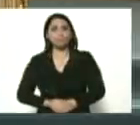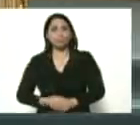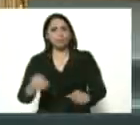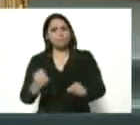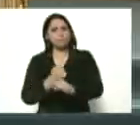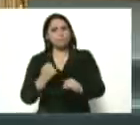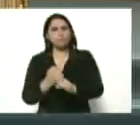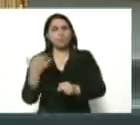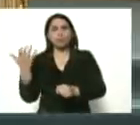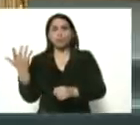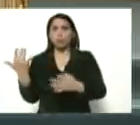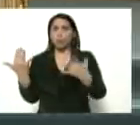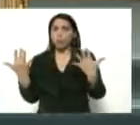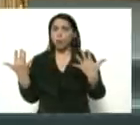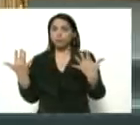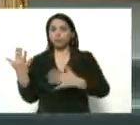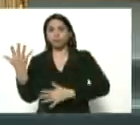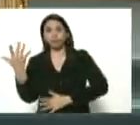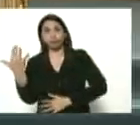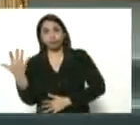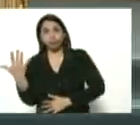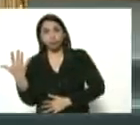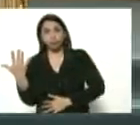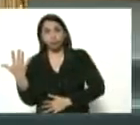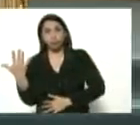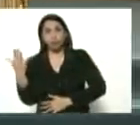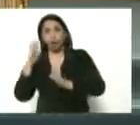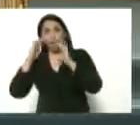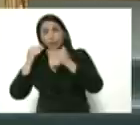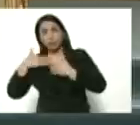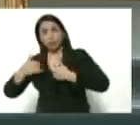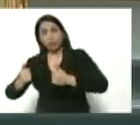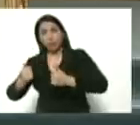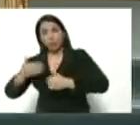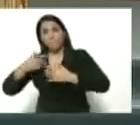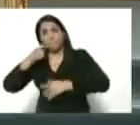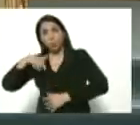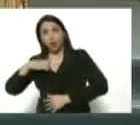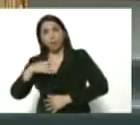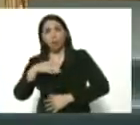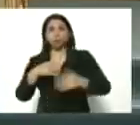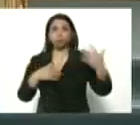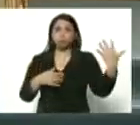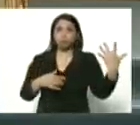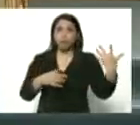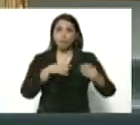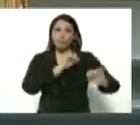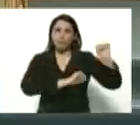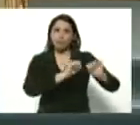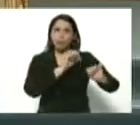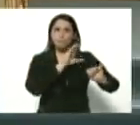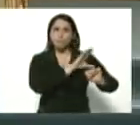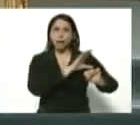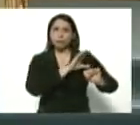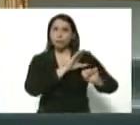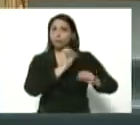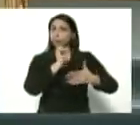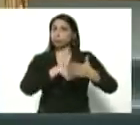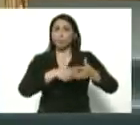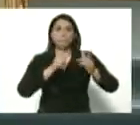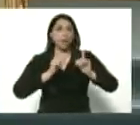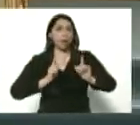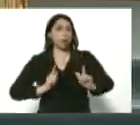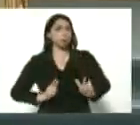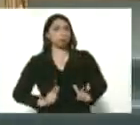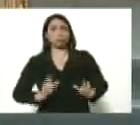Trabajando con las dos manos, con un lado, tendiendo la salud del pueblo y con la otra defendiendo la patria, sin bajar la guardia ni un